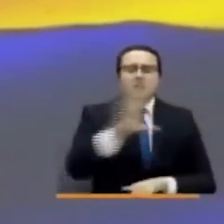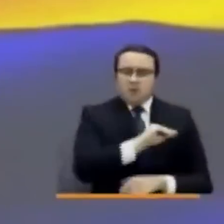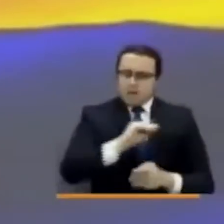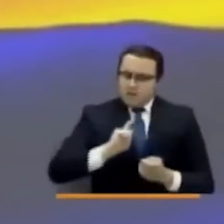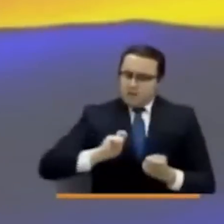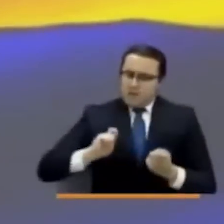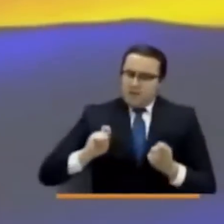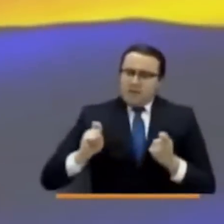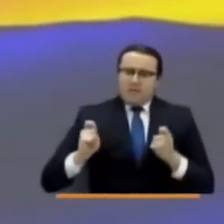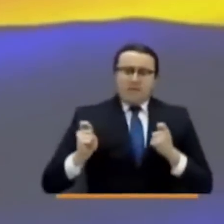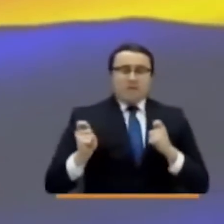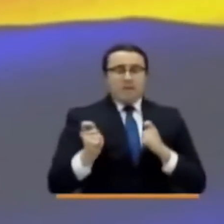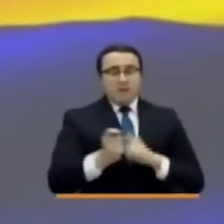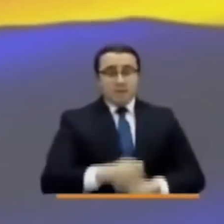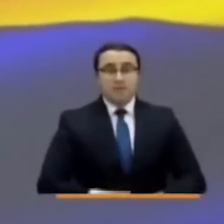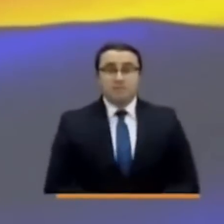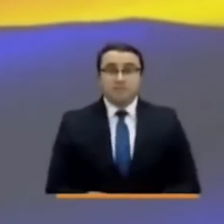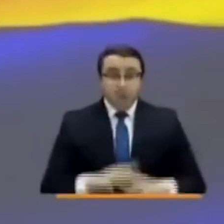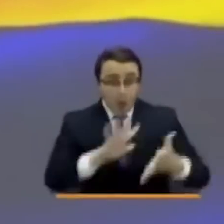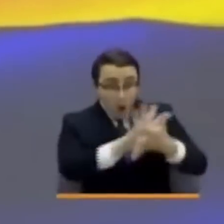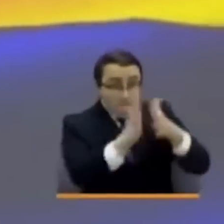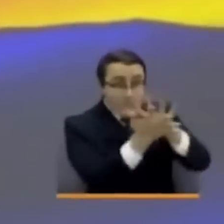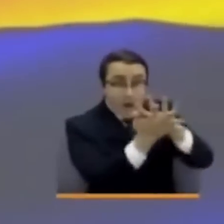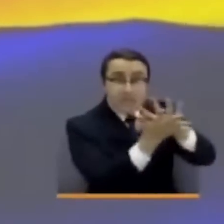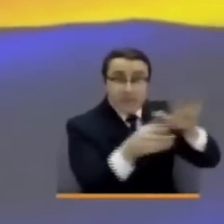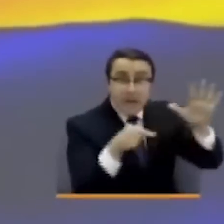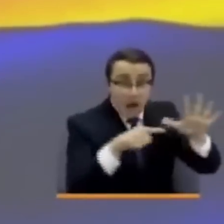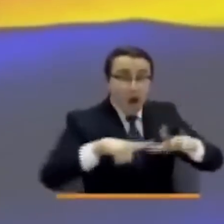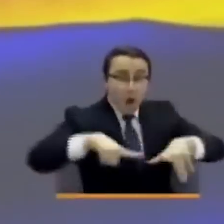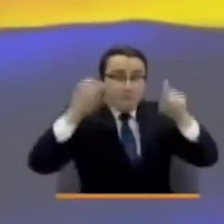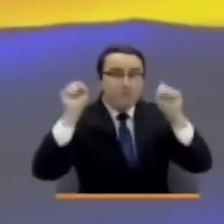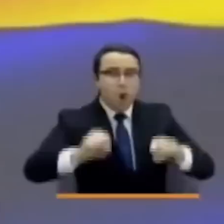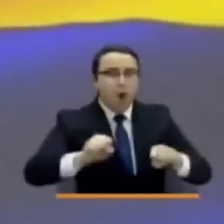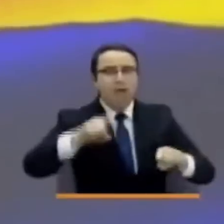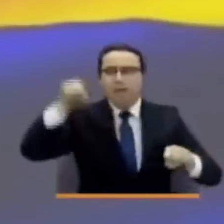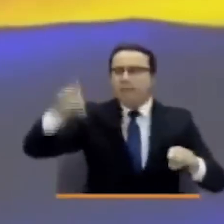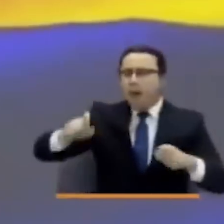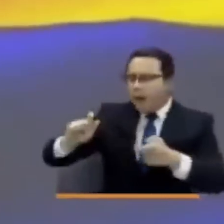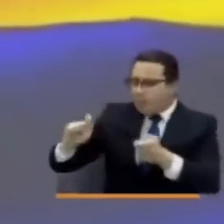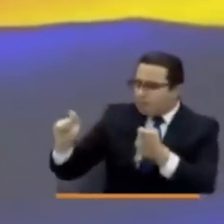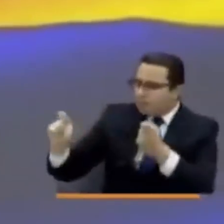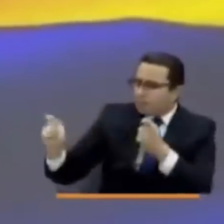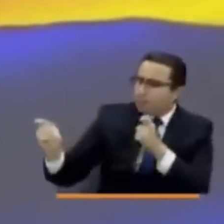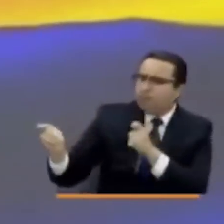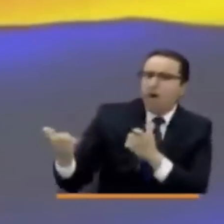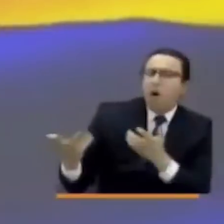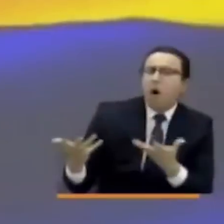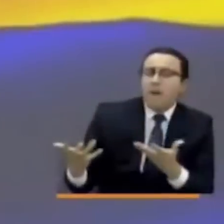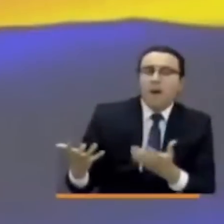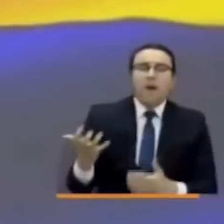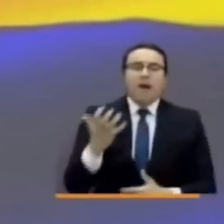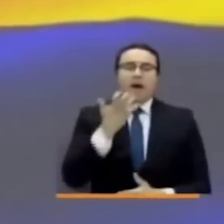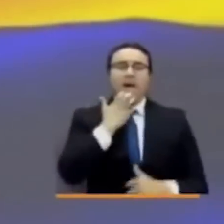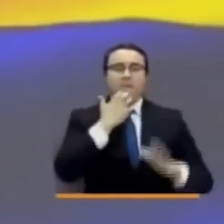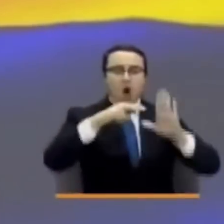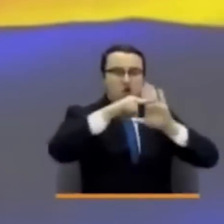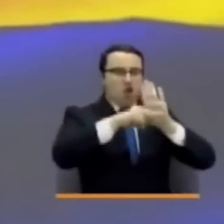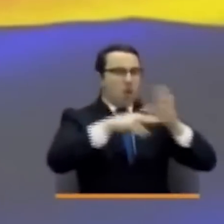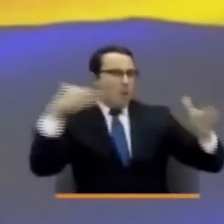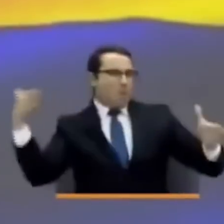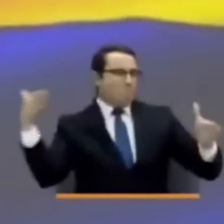Claro que la paz es posible si se cambia, por ejemplo, la política contra las drogas,